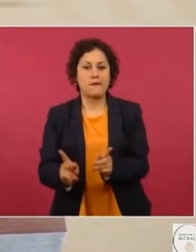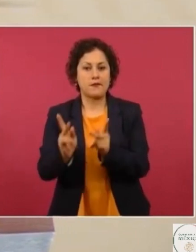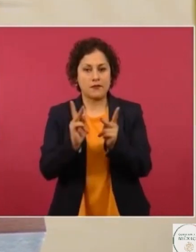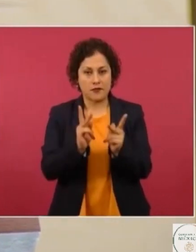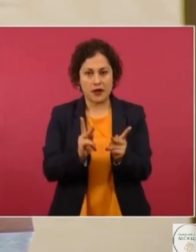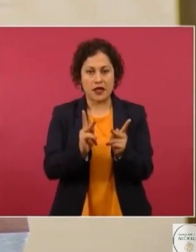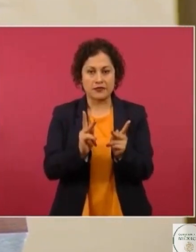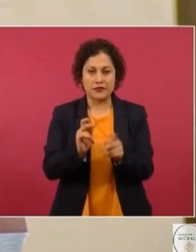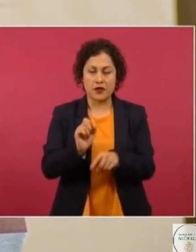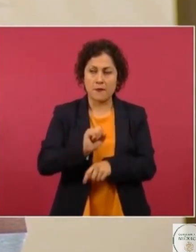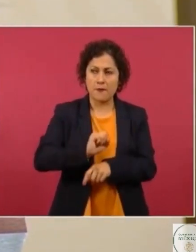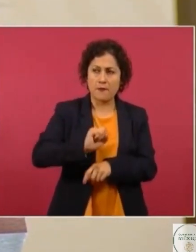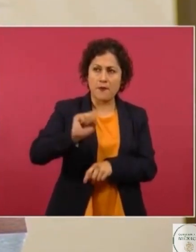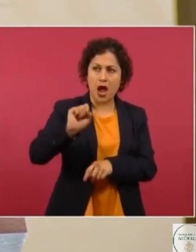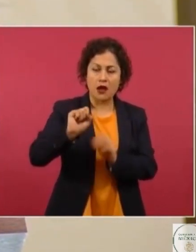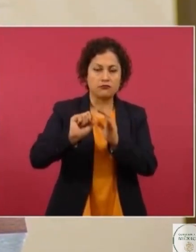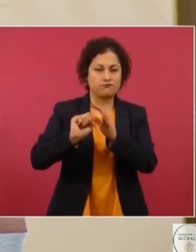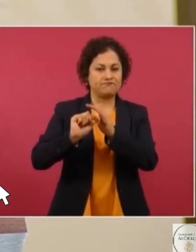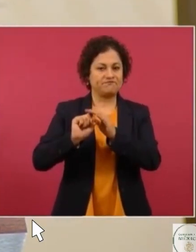antiinflacionario